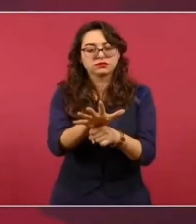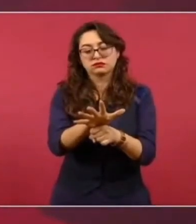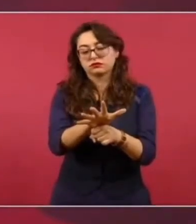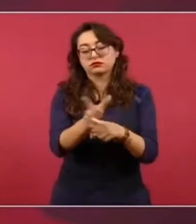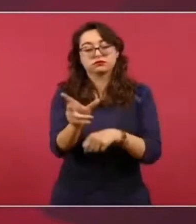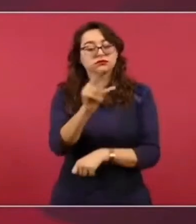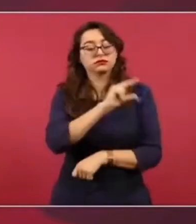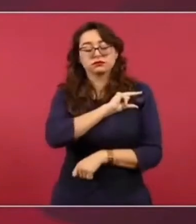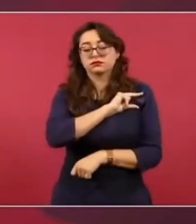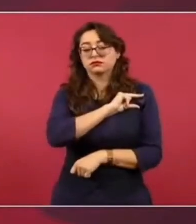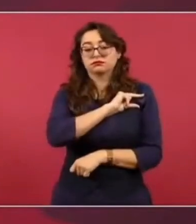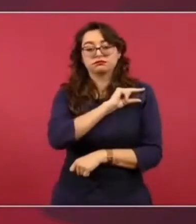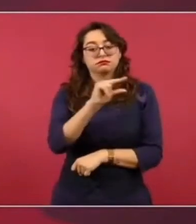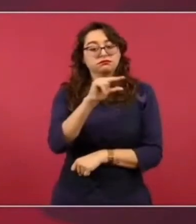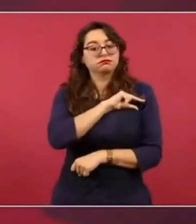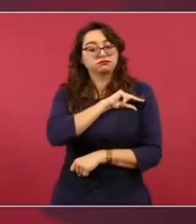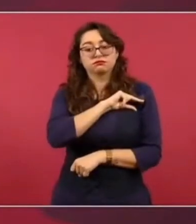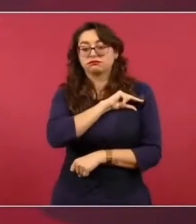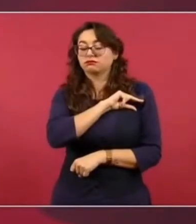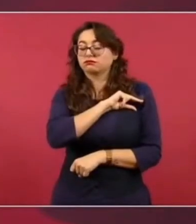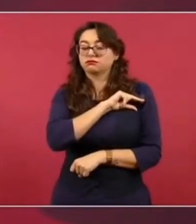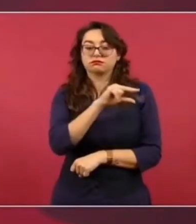de las empresas